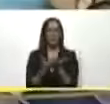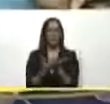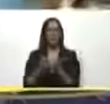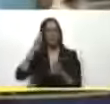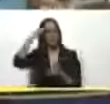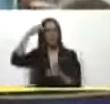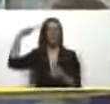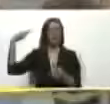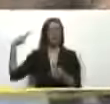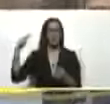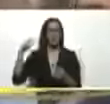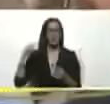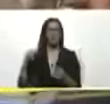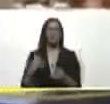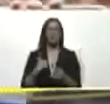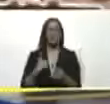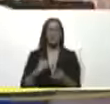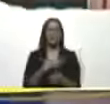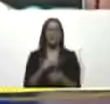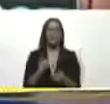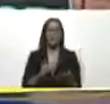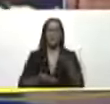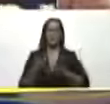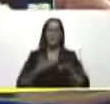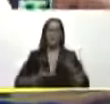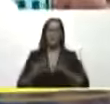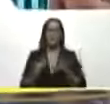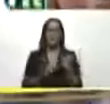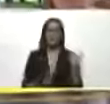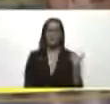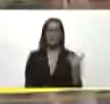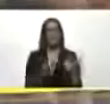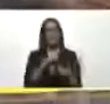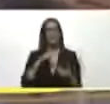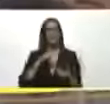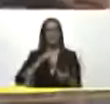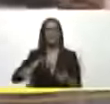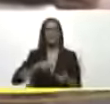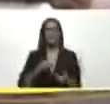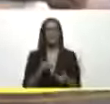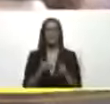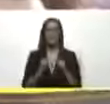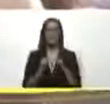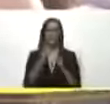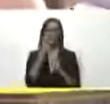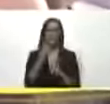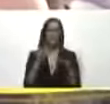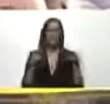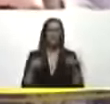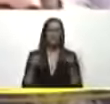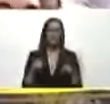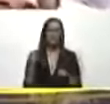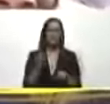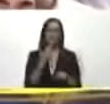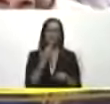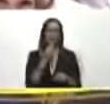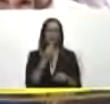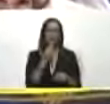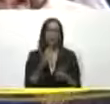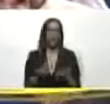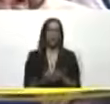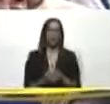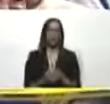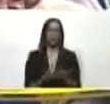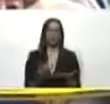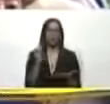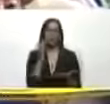reflexión que yo quería compartirle presidente es que nosotros no podemos seguir viendo esto como algo ordinario el que